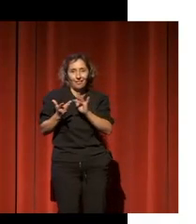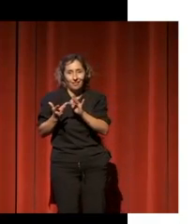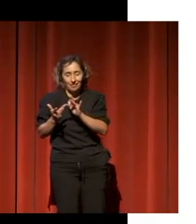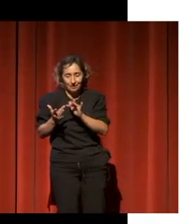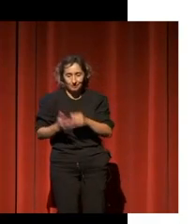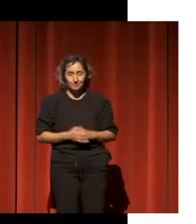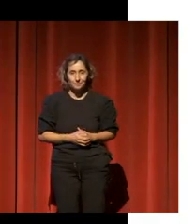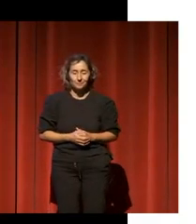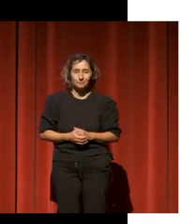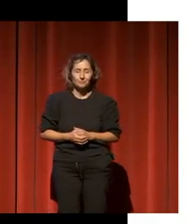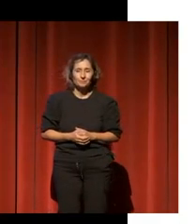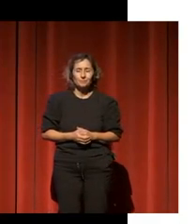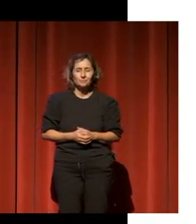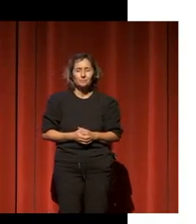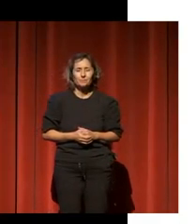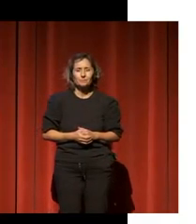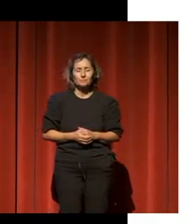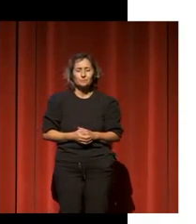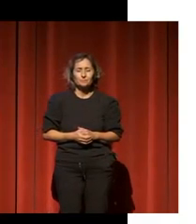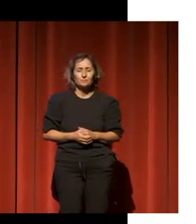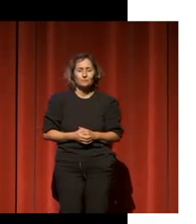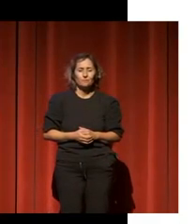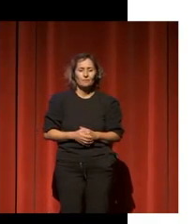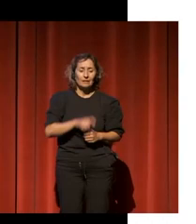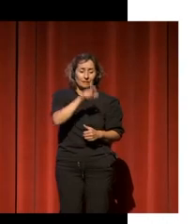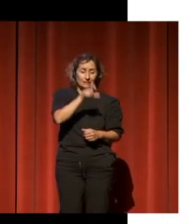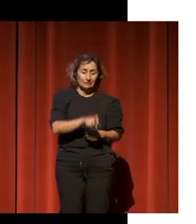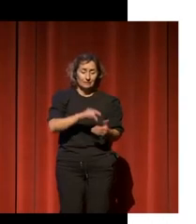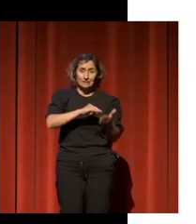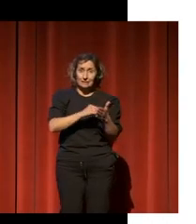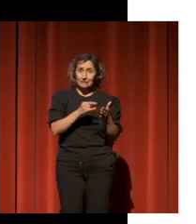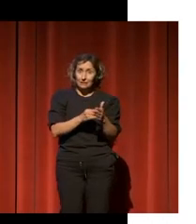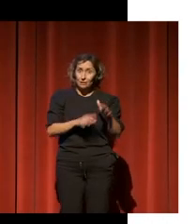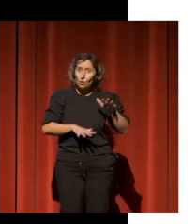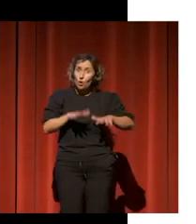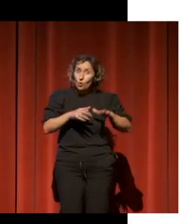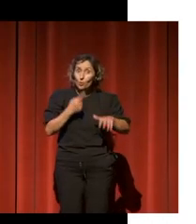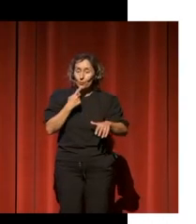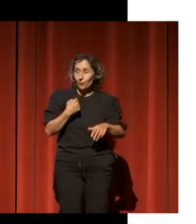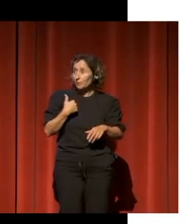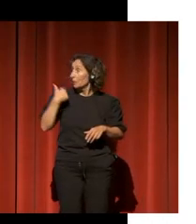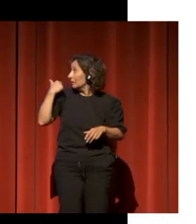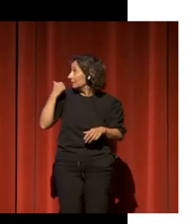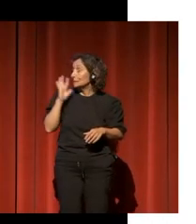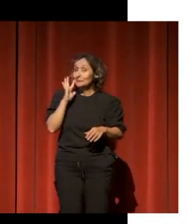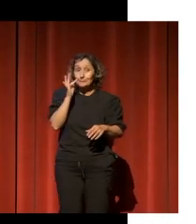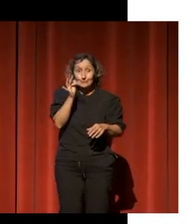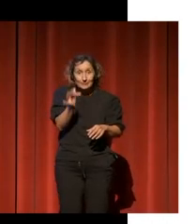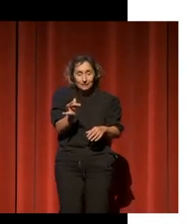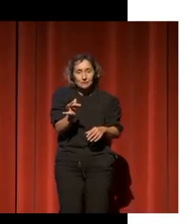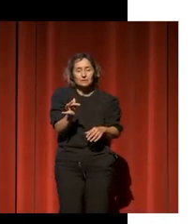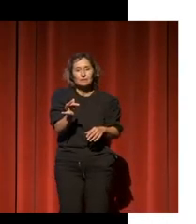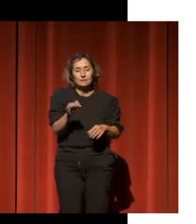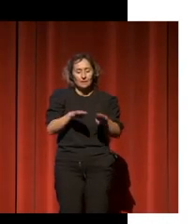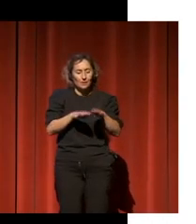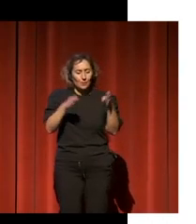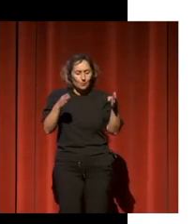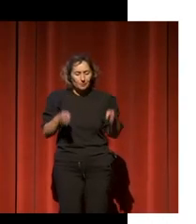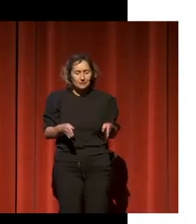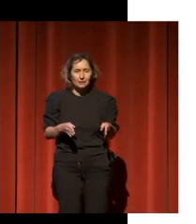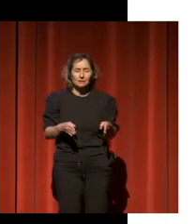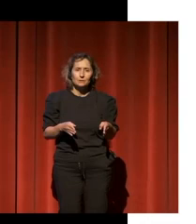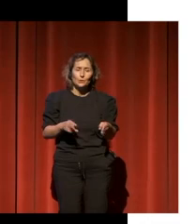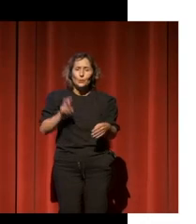eem algún técnico relataba como al mismo tiempo aparte de todas estas cuestiones eh las mesas también funcionan